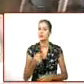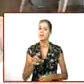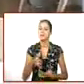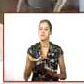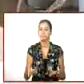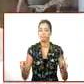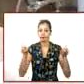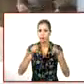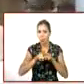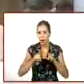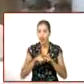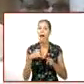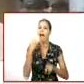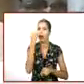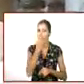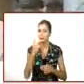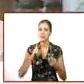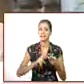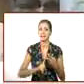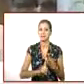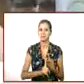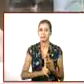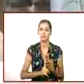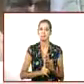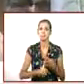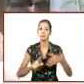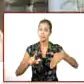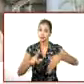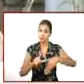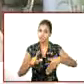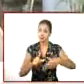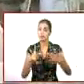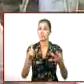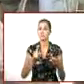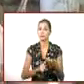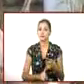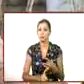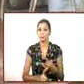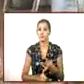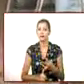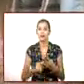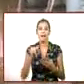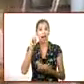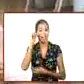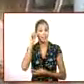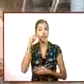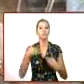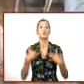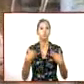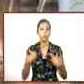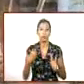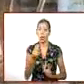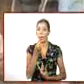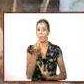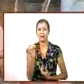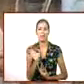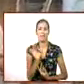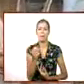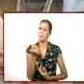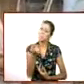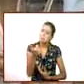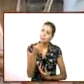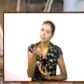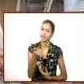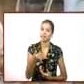continentes como África, como América Latina, como Asia, que padecen hambre. Y yo